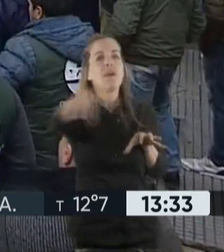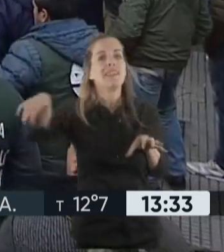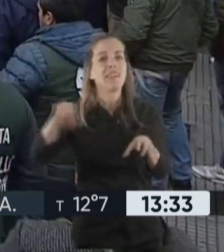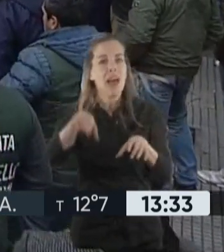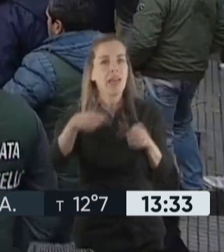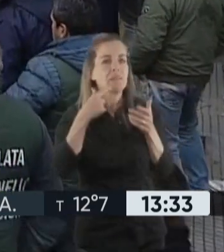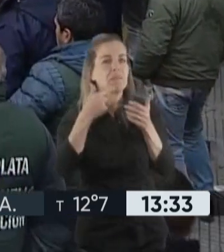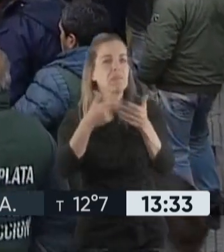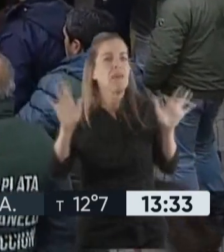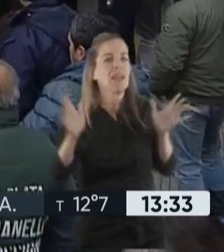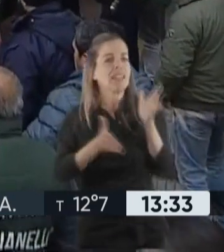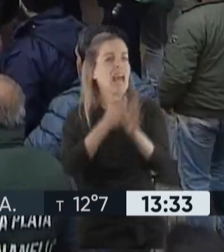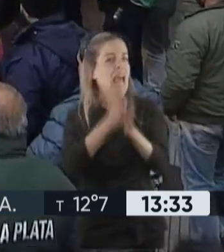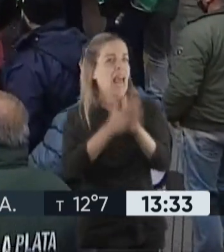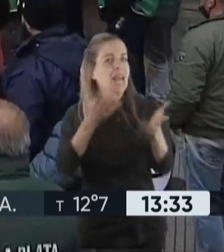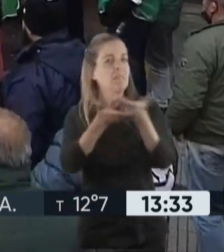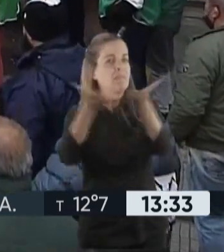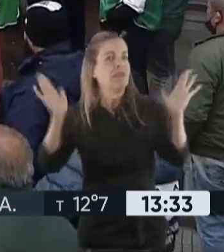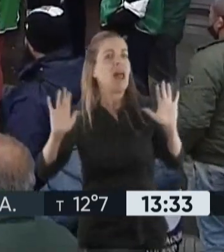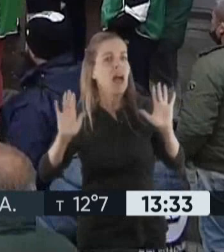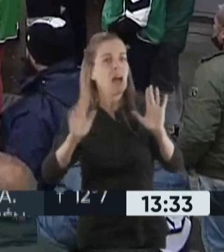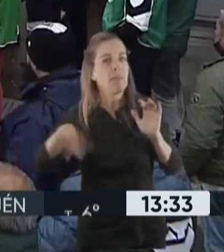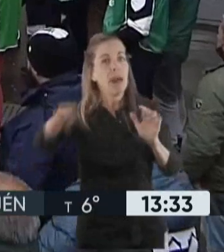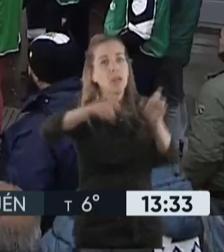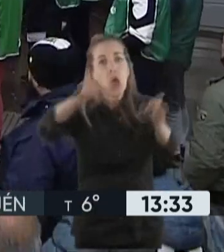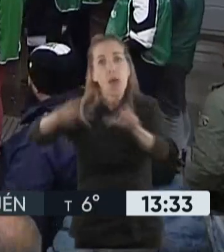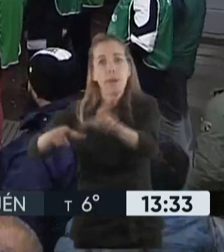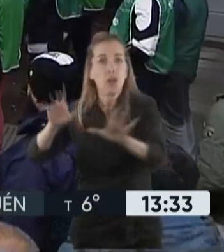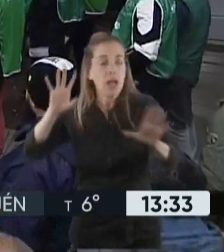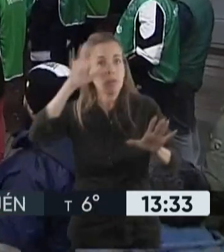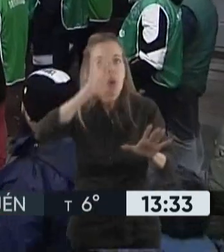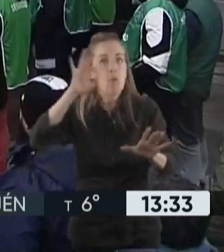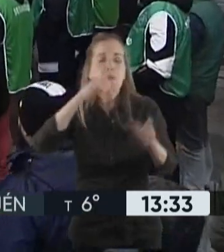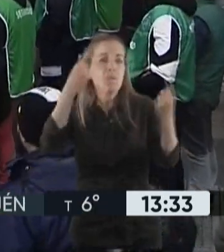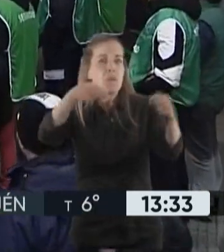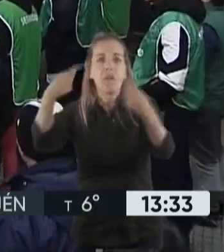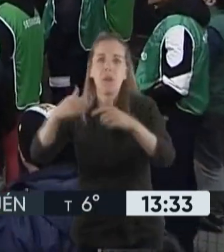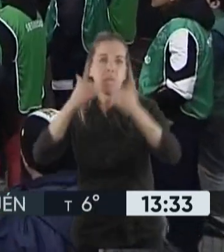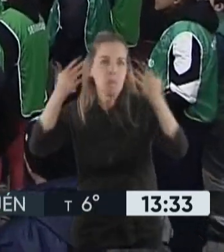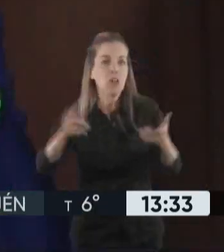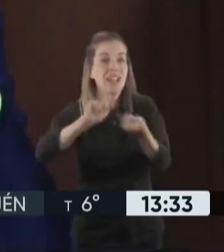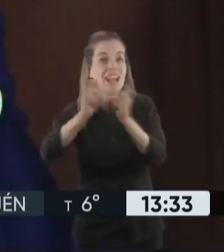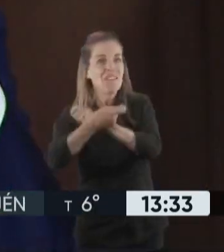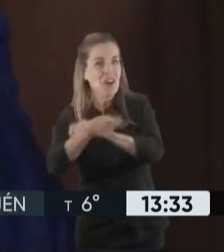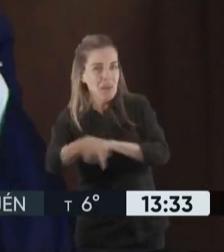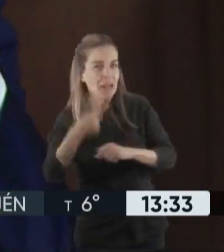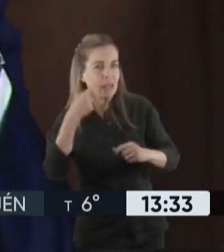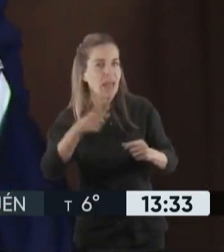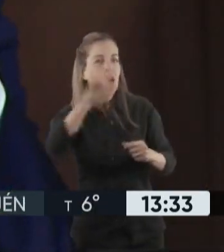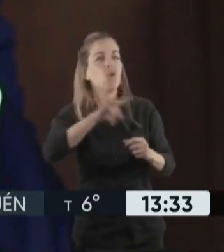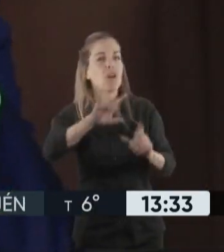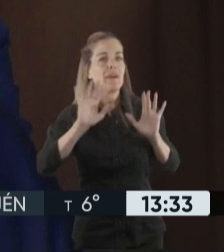sean abiertas y que todos tengamos derecho a pensar lo que querramos dentro de las universidades, la reforma del 18. Y eso